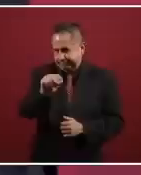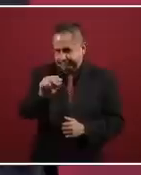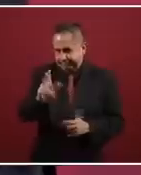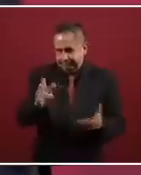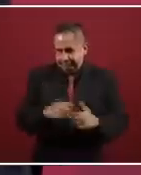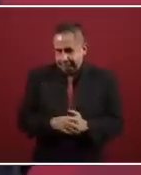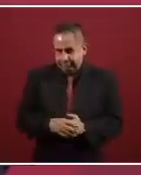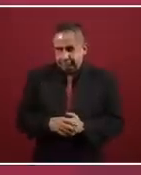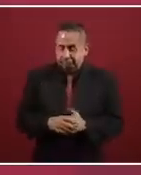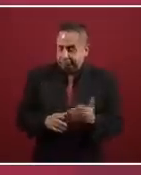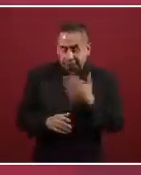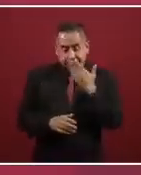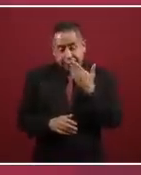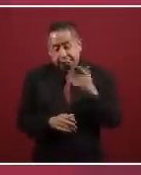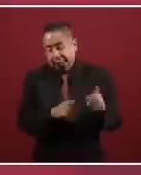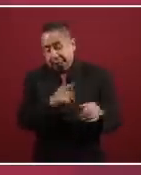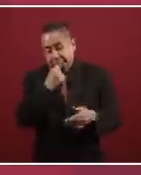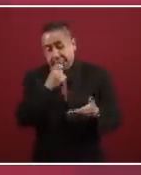No, pues está muy bien.